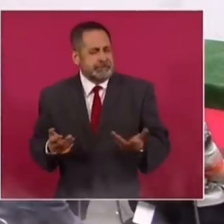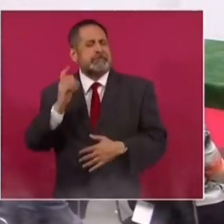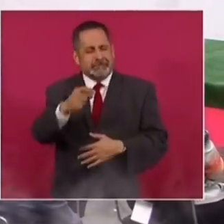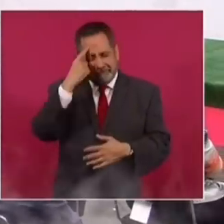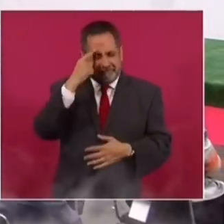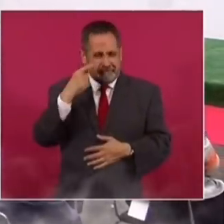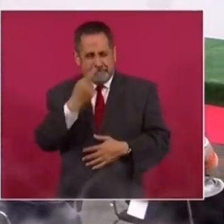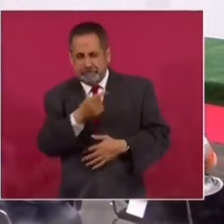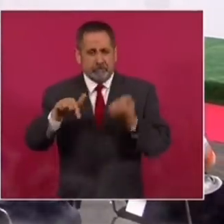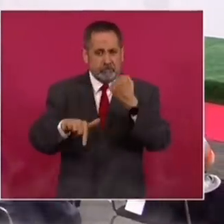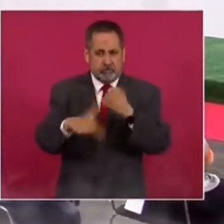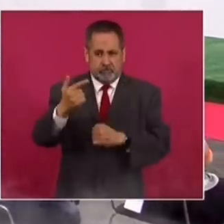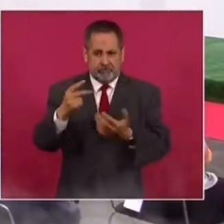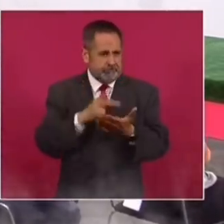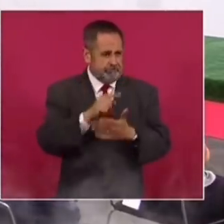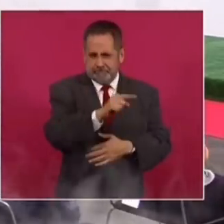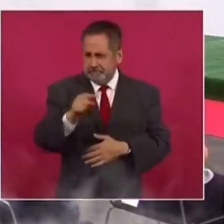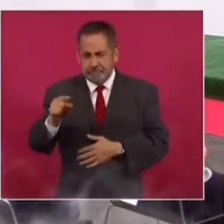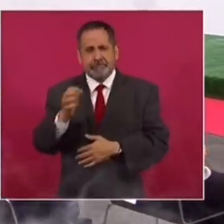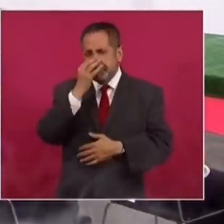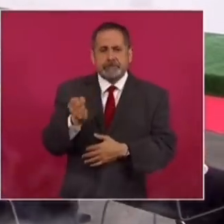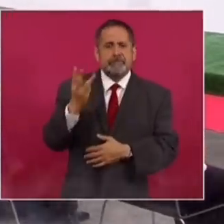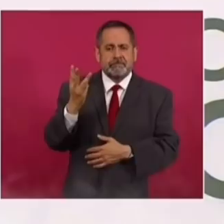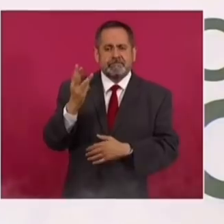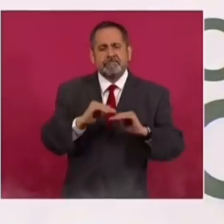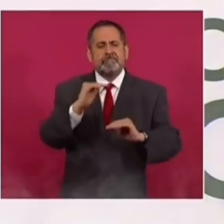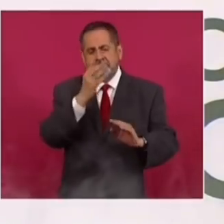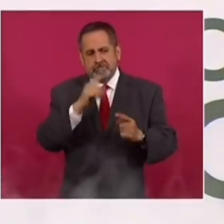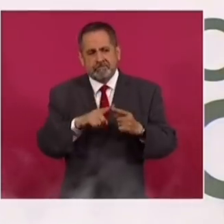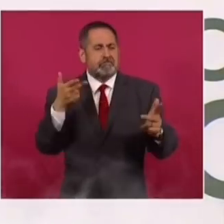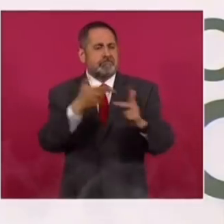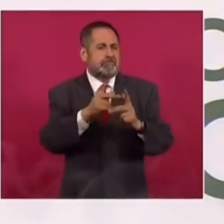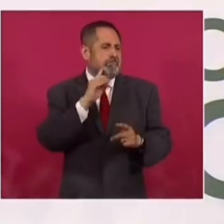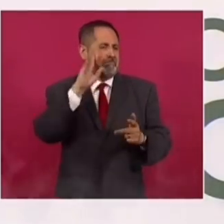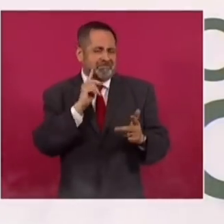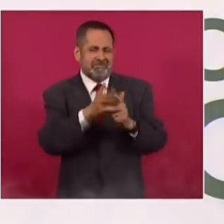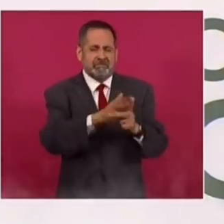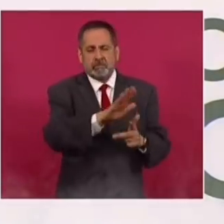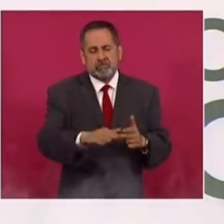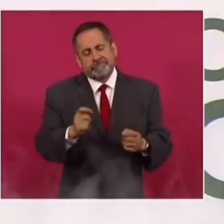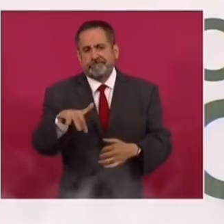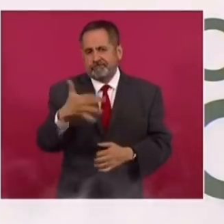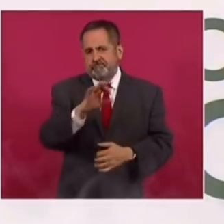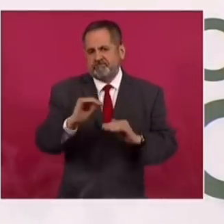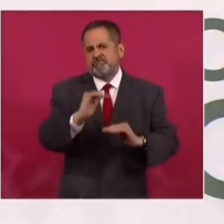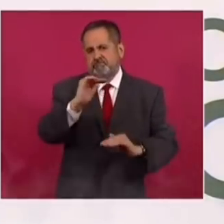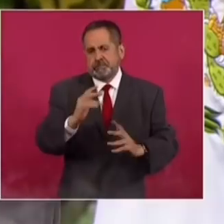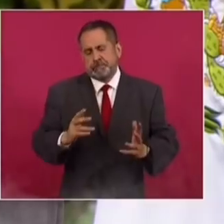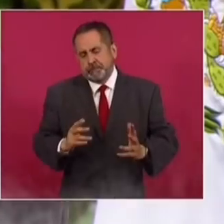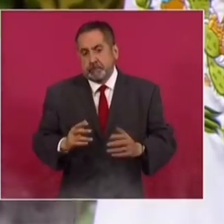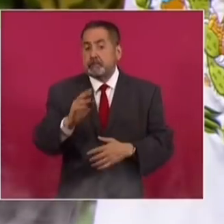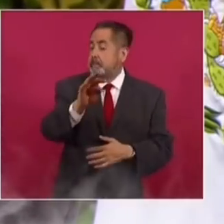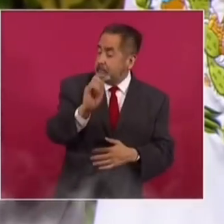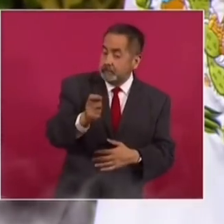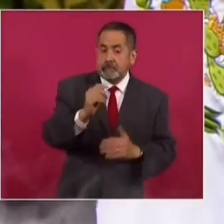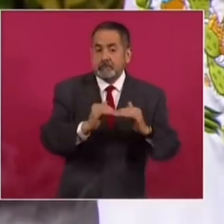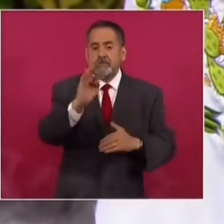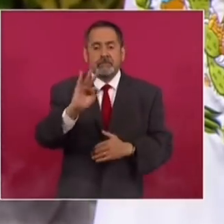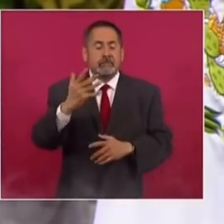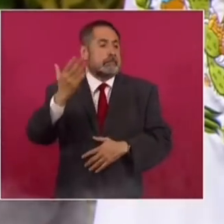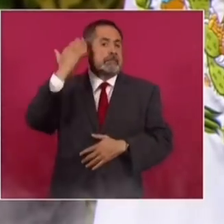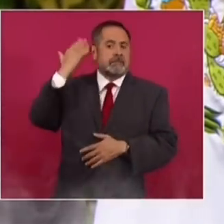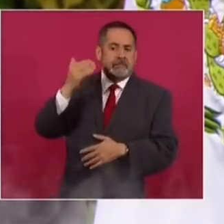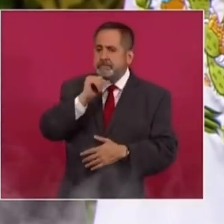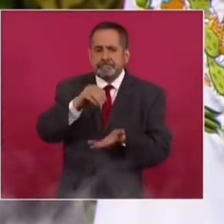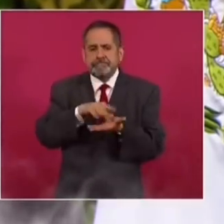delitos considerados de mayor impacto sólo tres han presentado aumentos el feminicidio que creció en 15% y repito para que posiblemente antes